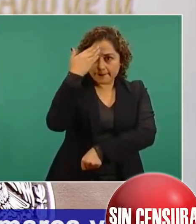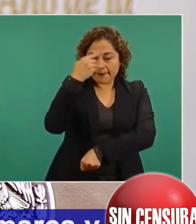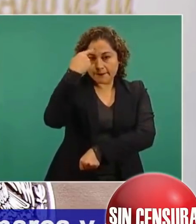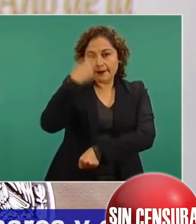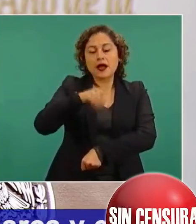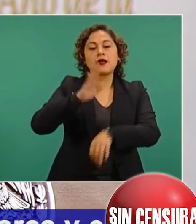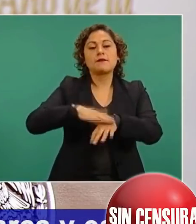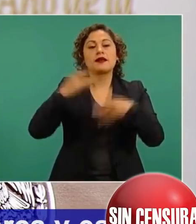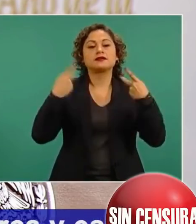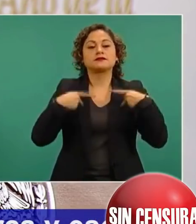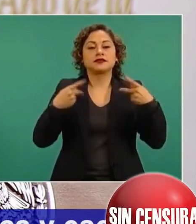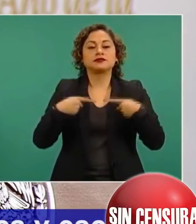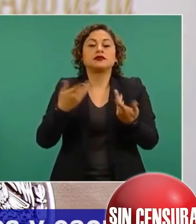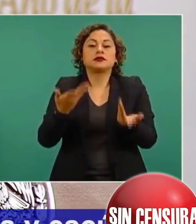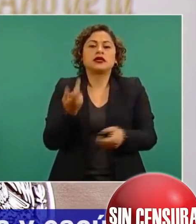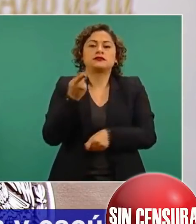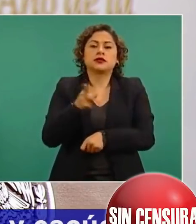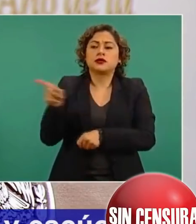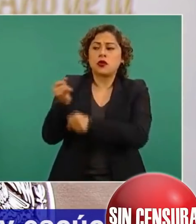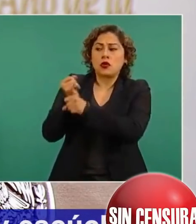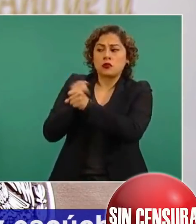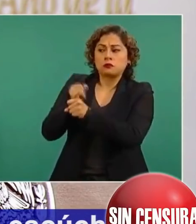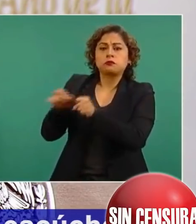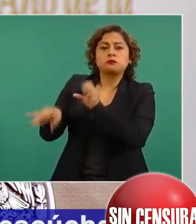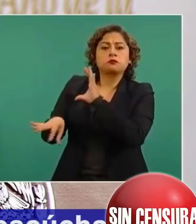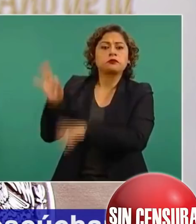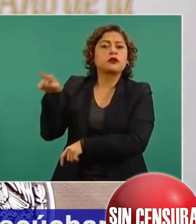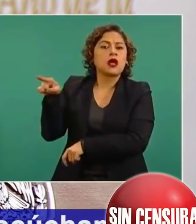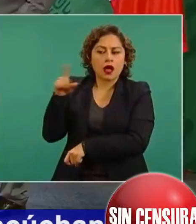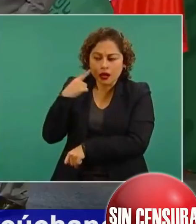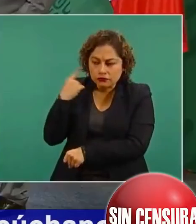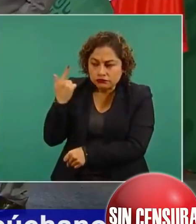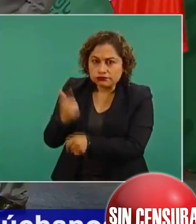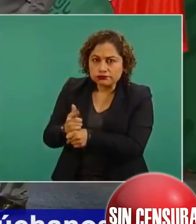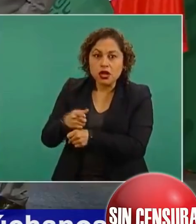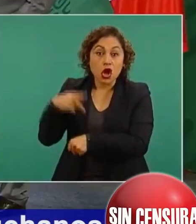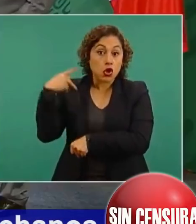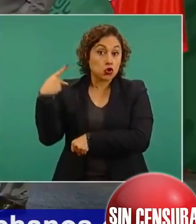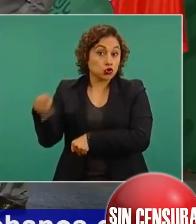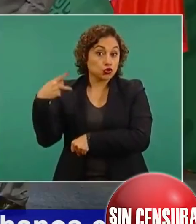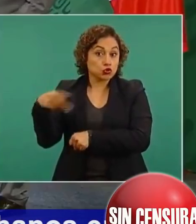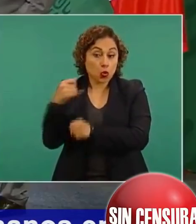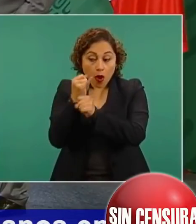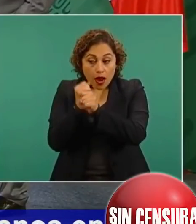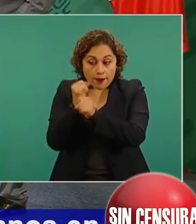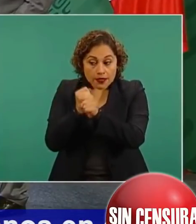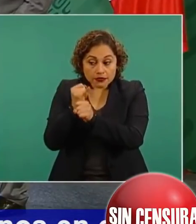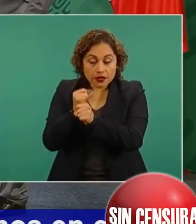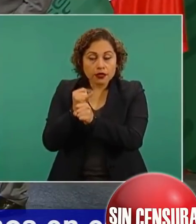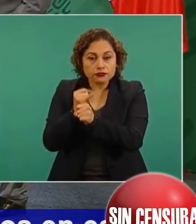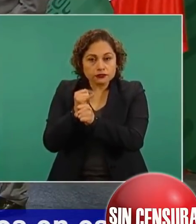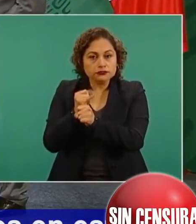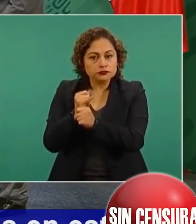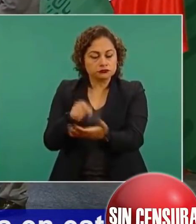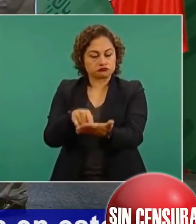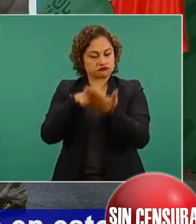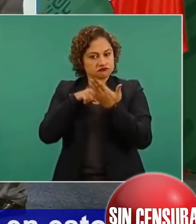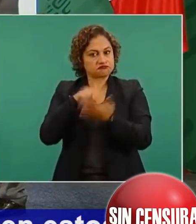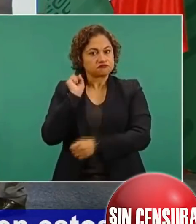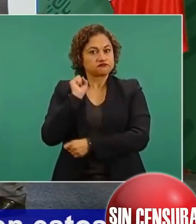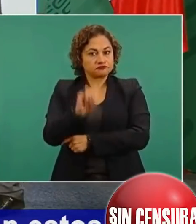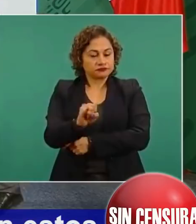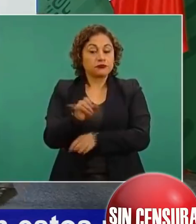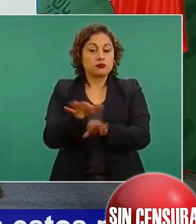fundamentado en la evidencia científica que los propios ensayos clínicos han mostrado, en este caso para la vacuna de